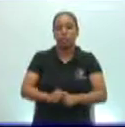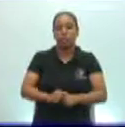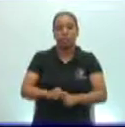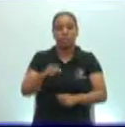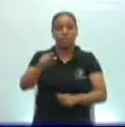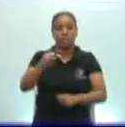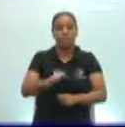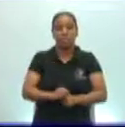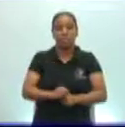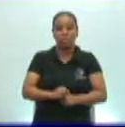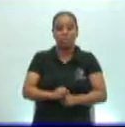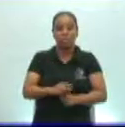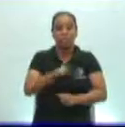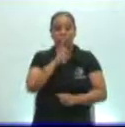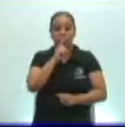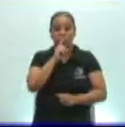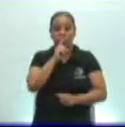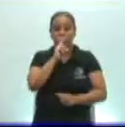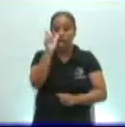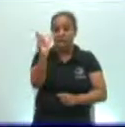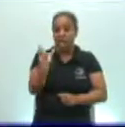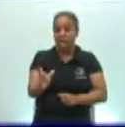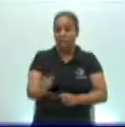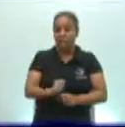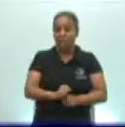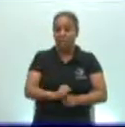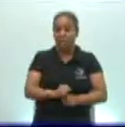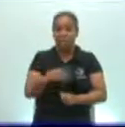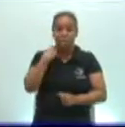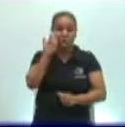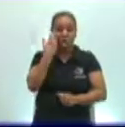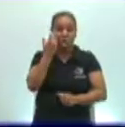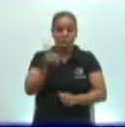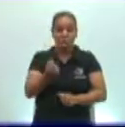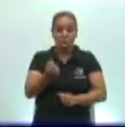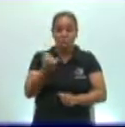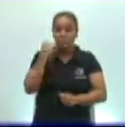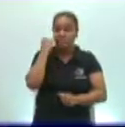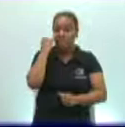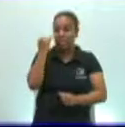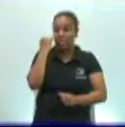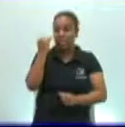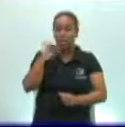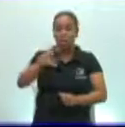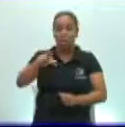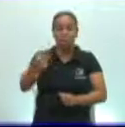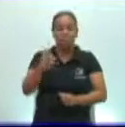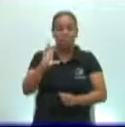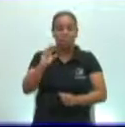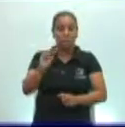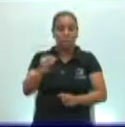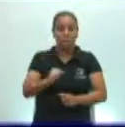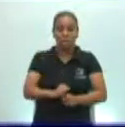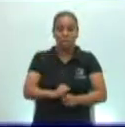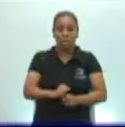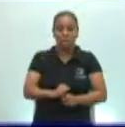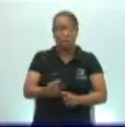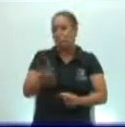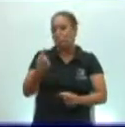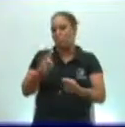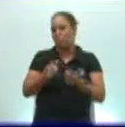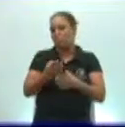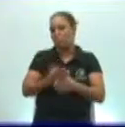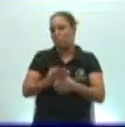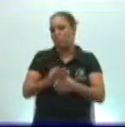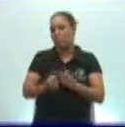colores que vamos a utilizar para identificar cuando estamos hablando de átomos de diferentes elementos químicos.